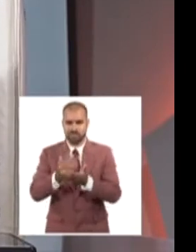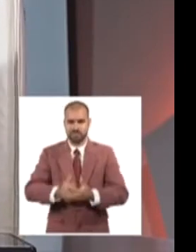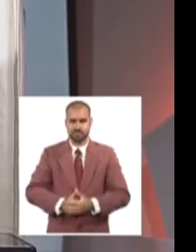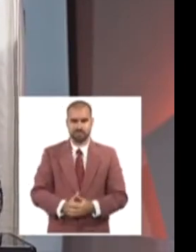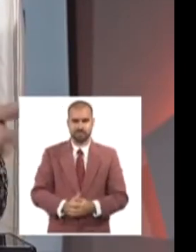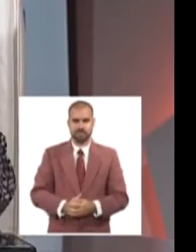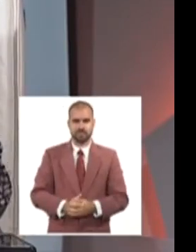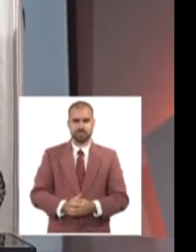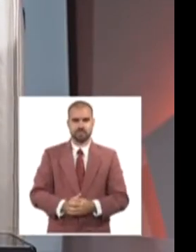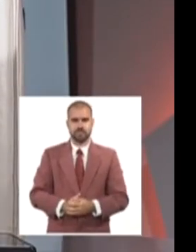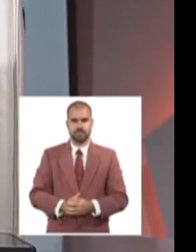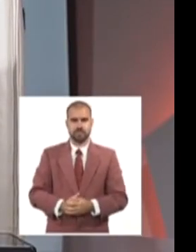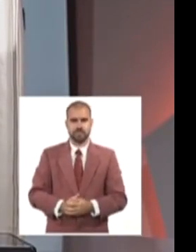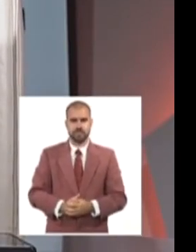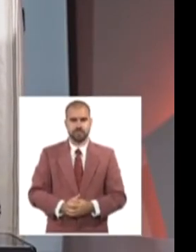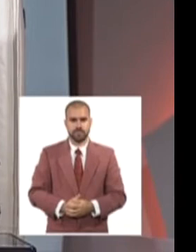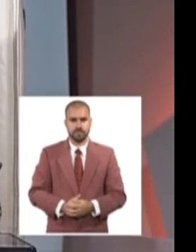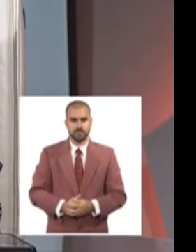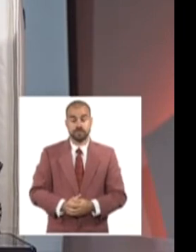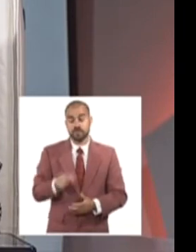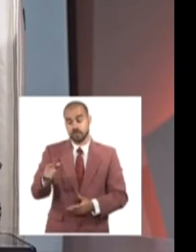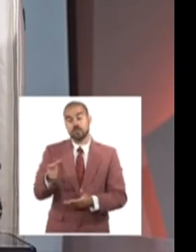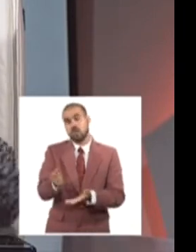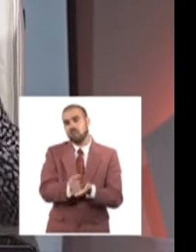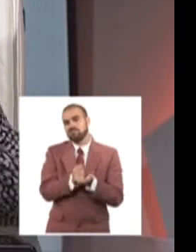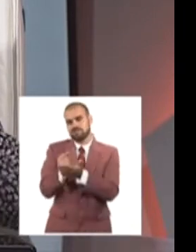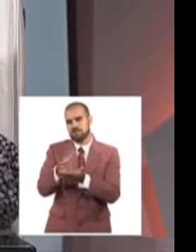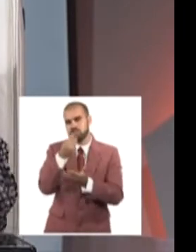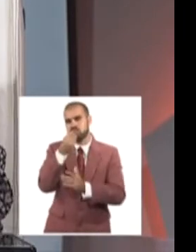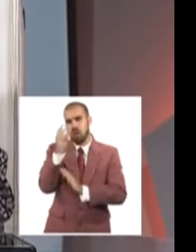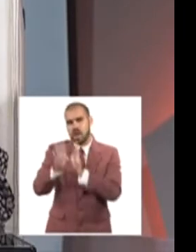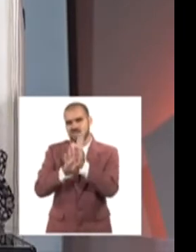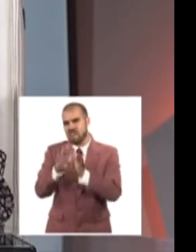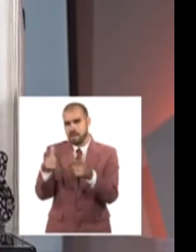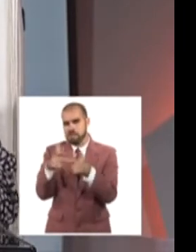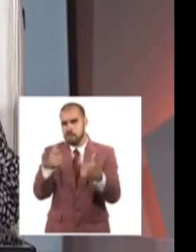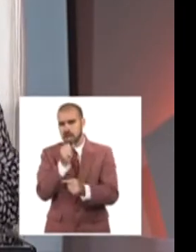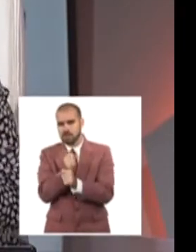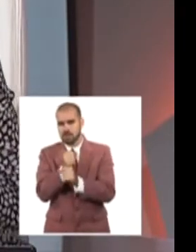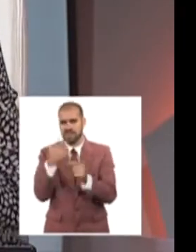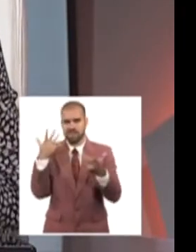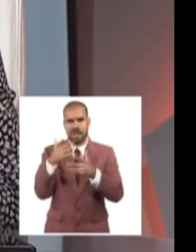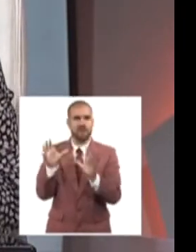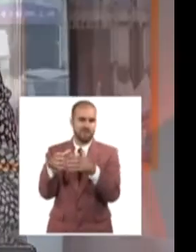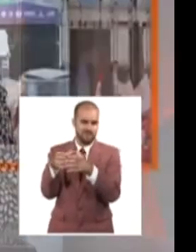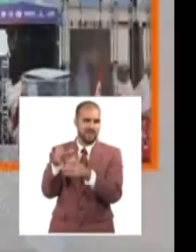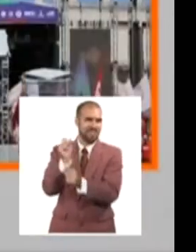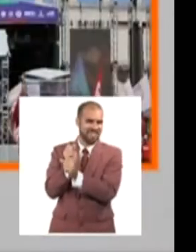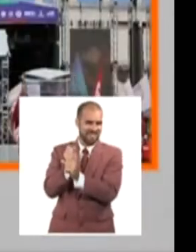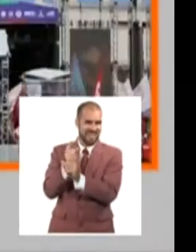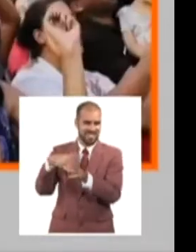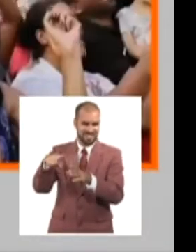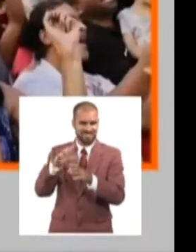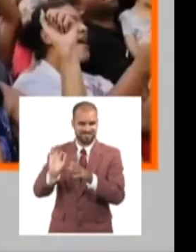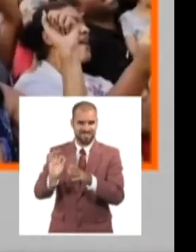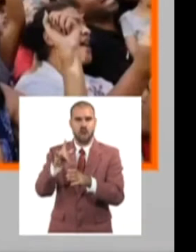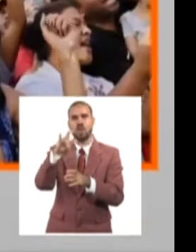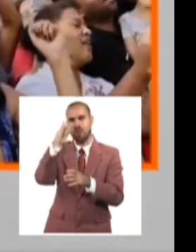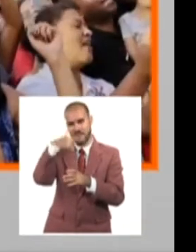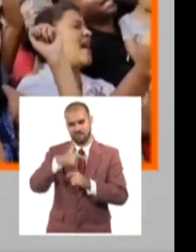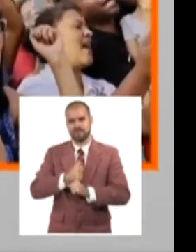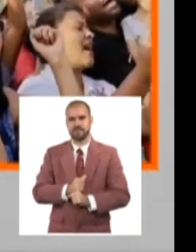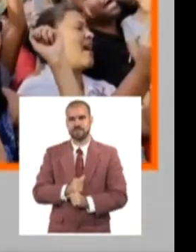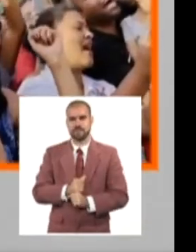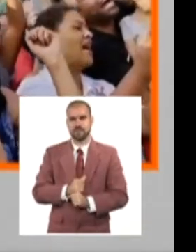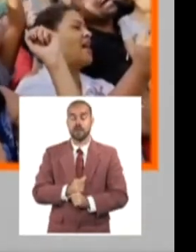hasta cierto punto a favor del pp yo estaba pensando en algunos en algunos de vista la